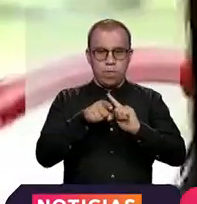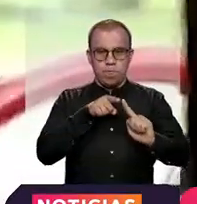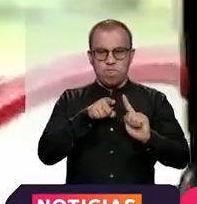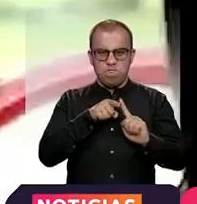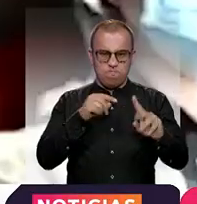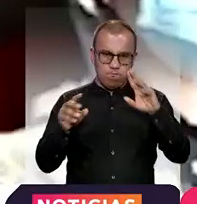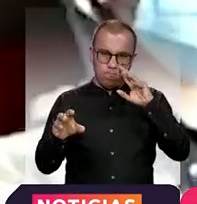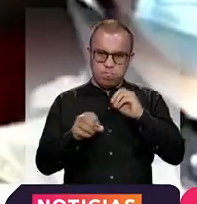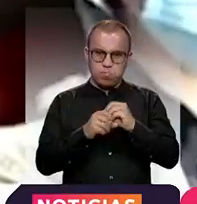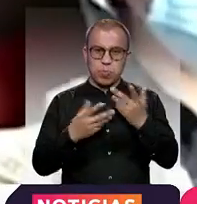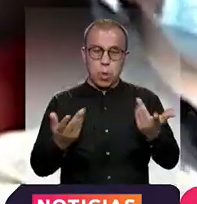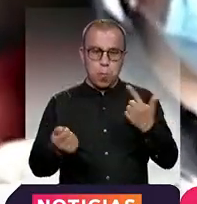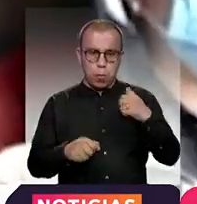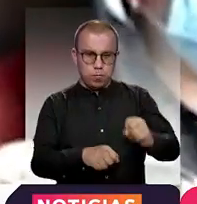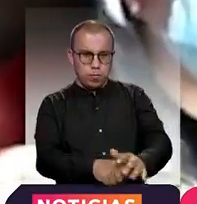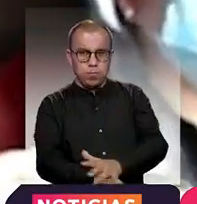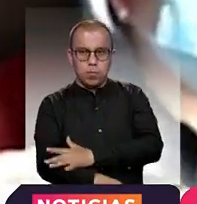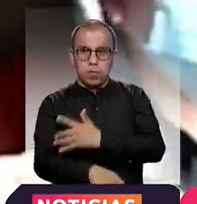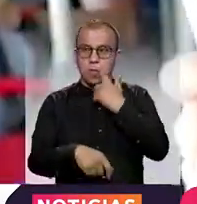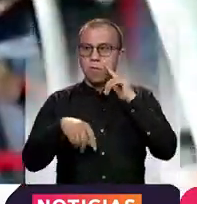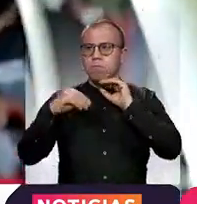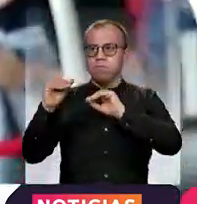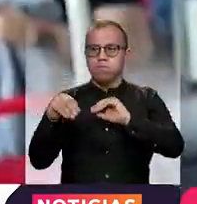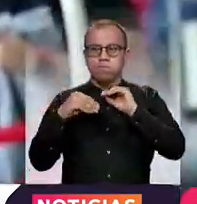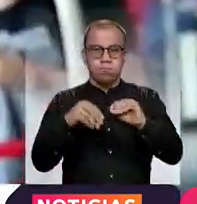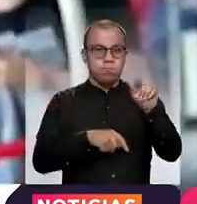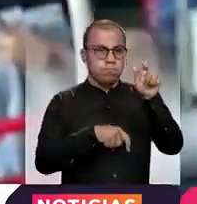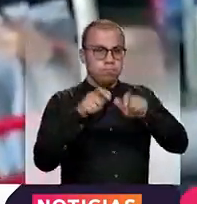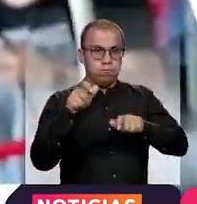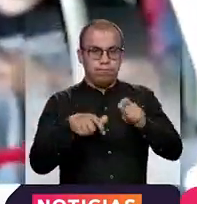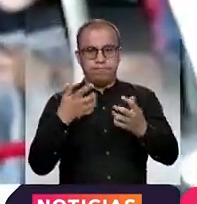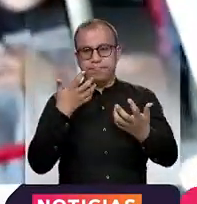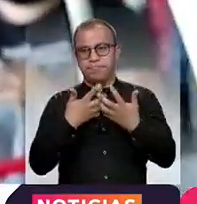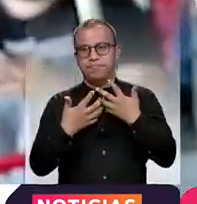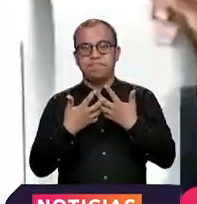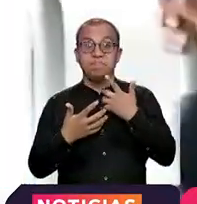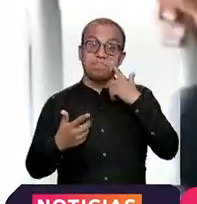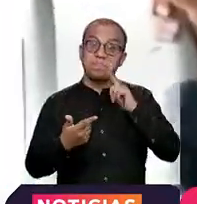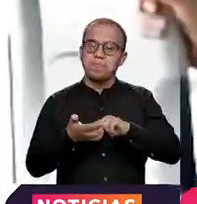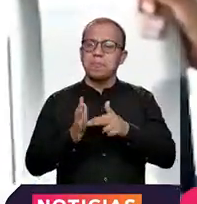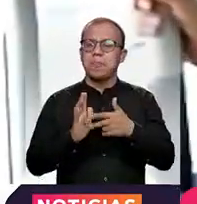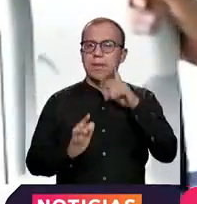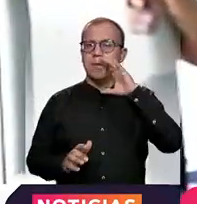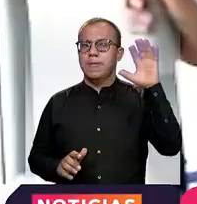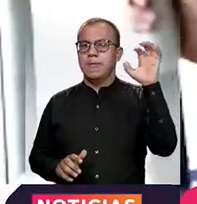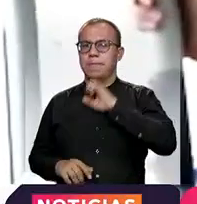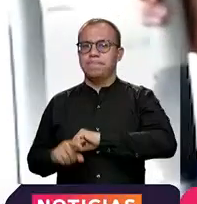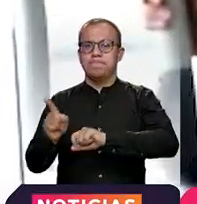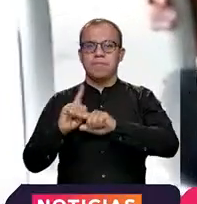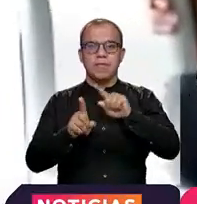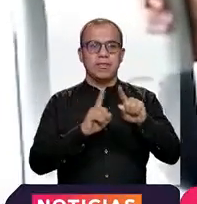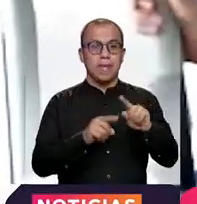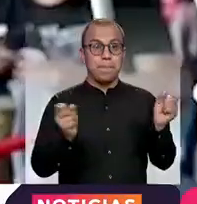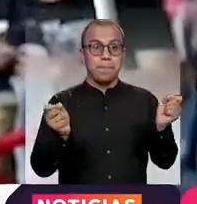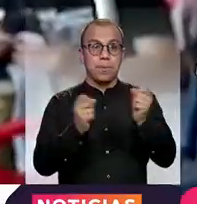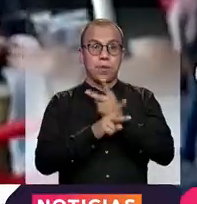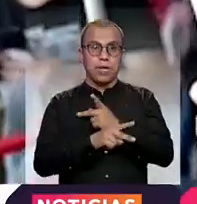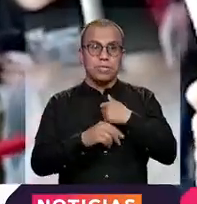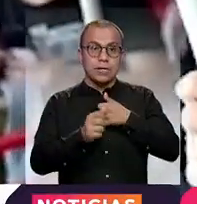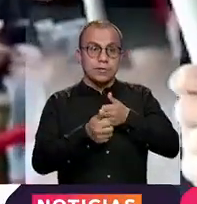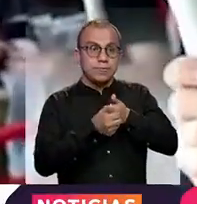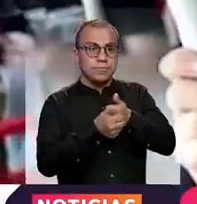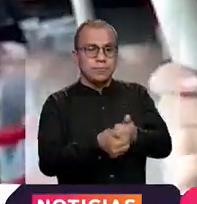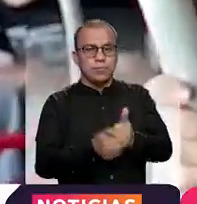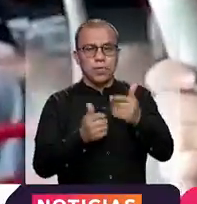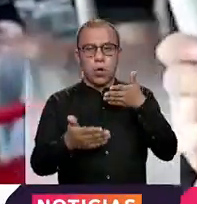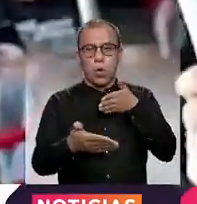acciones conjuntas de sensibilización y capacitación al personal del sistema para que identifiquen las diversas formas de violencia y acoso